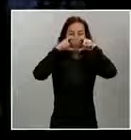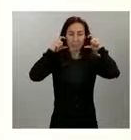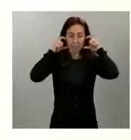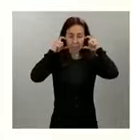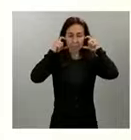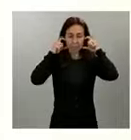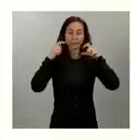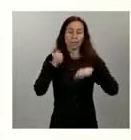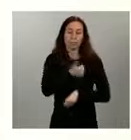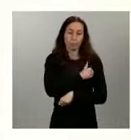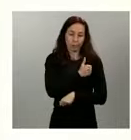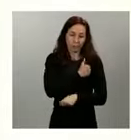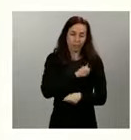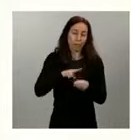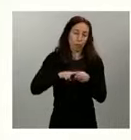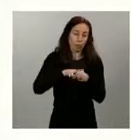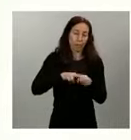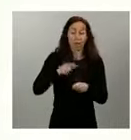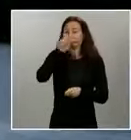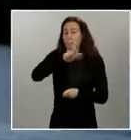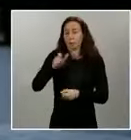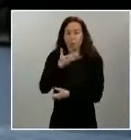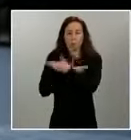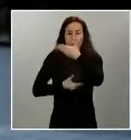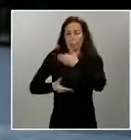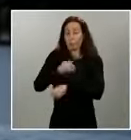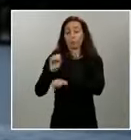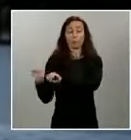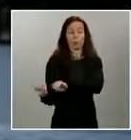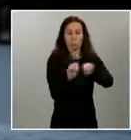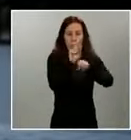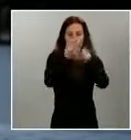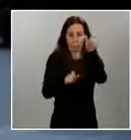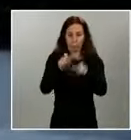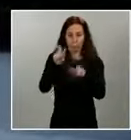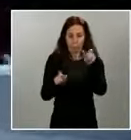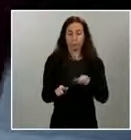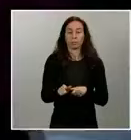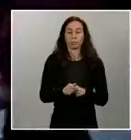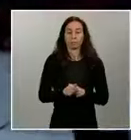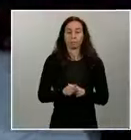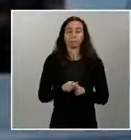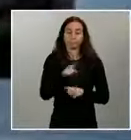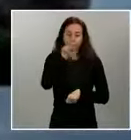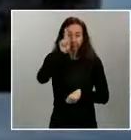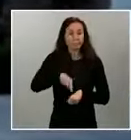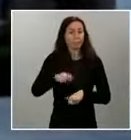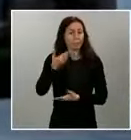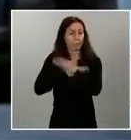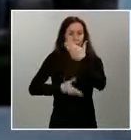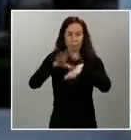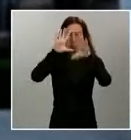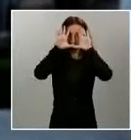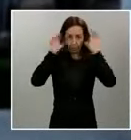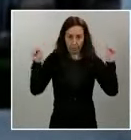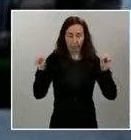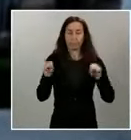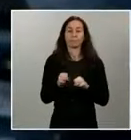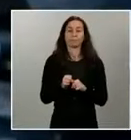local y personal de colaboración de Protección Civil con la colaboración de Guardia Civil. Como digo, no se han